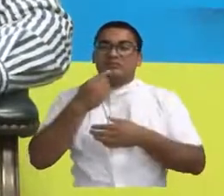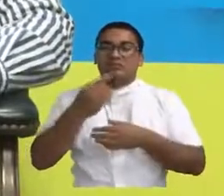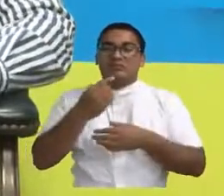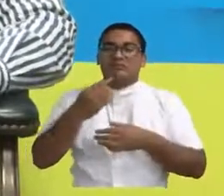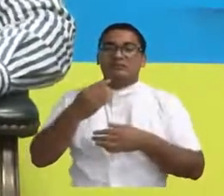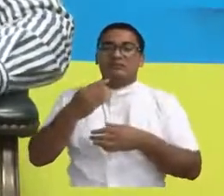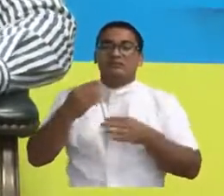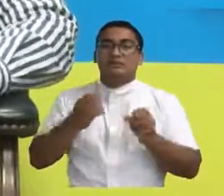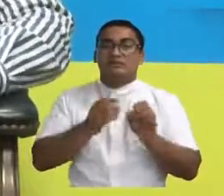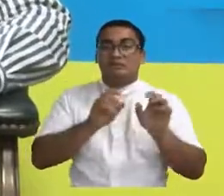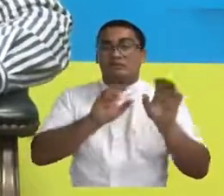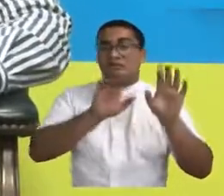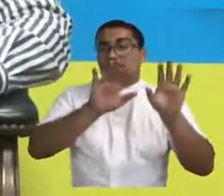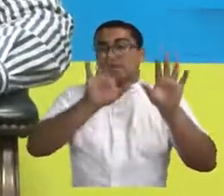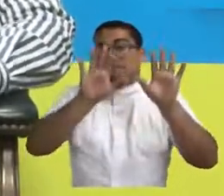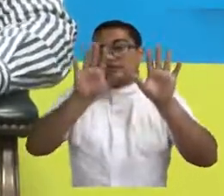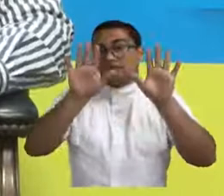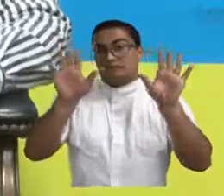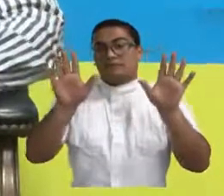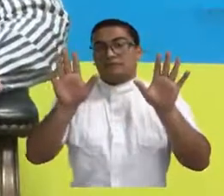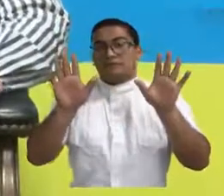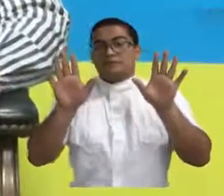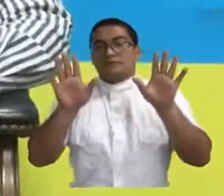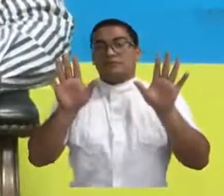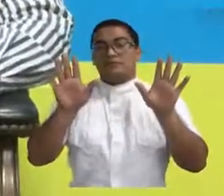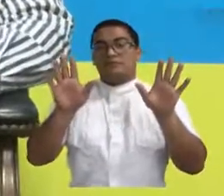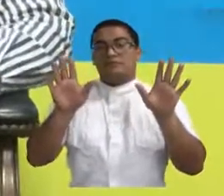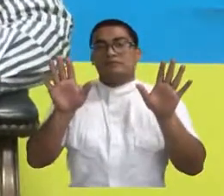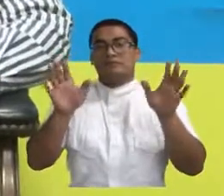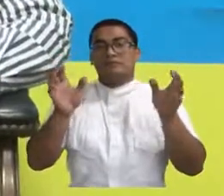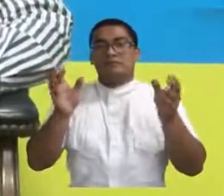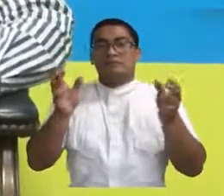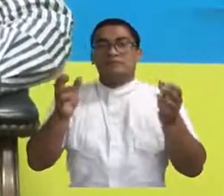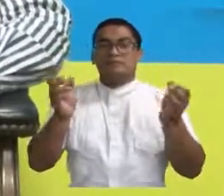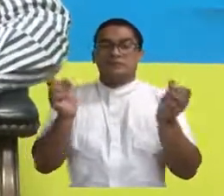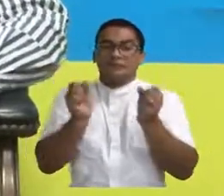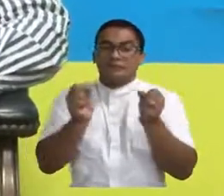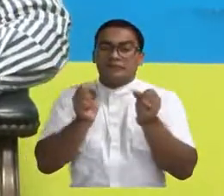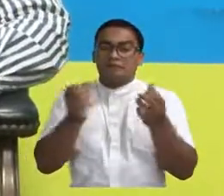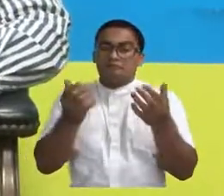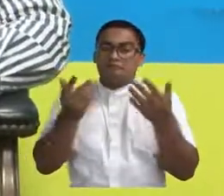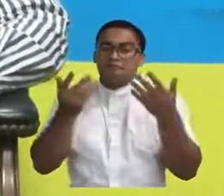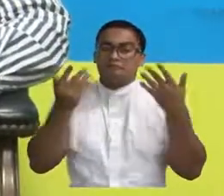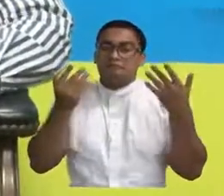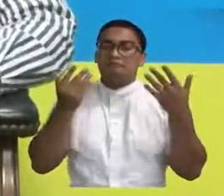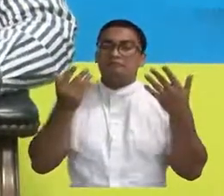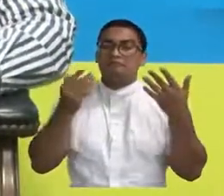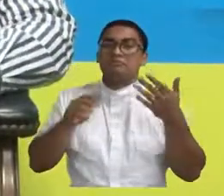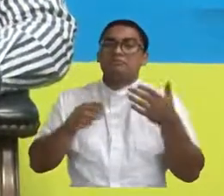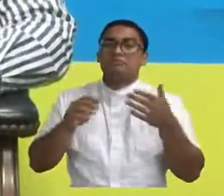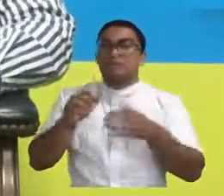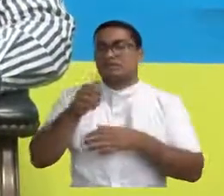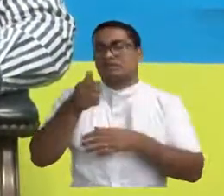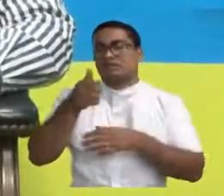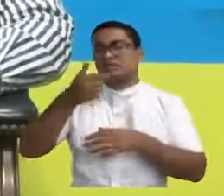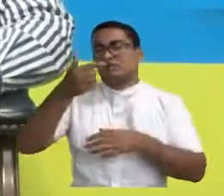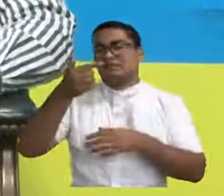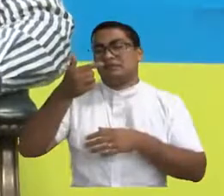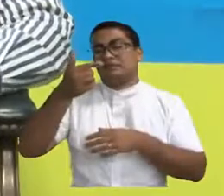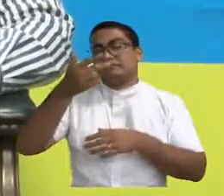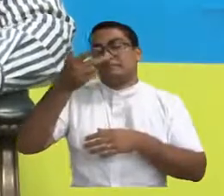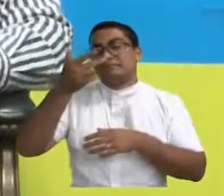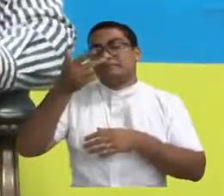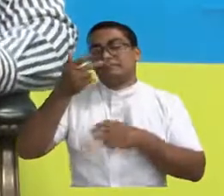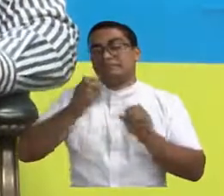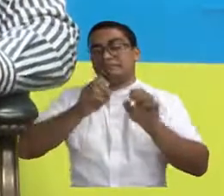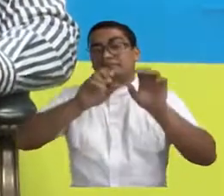del día. Pues, es decir, en las mañanitas tendremos mañanitas muy heladas y después de las 6, 7, 8